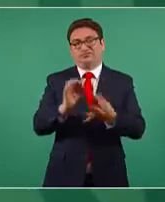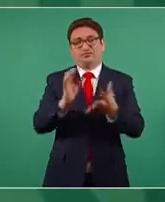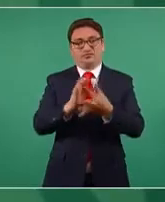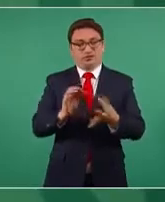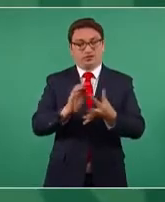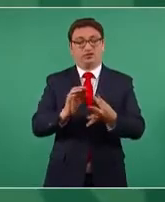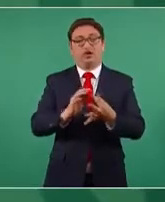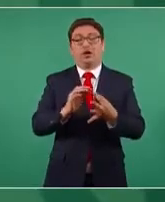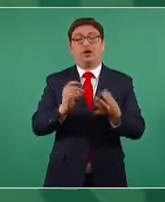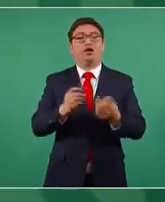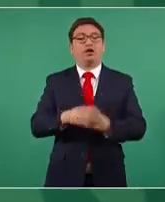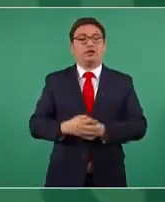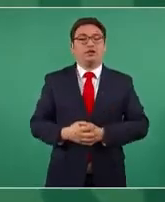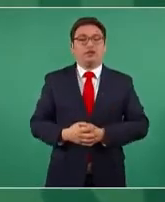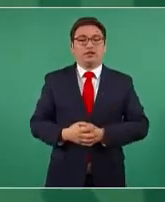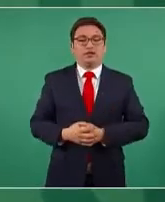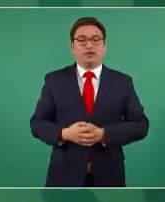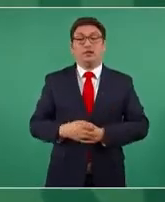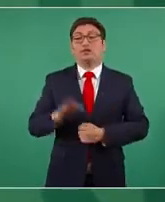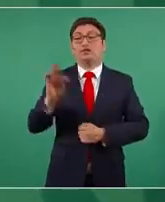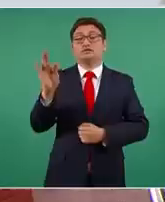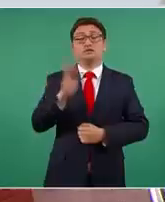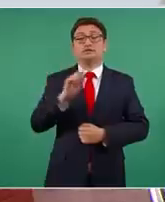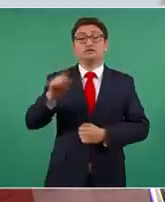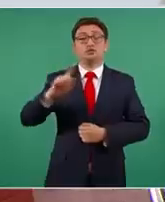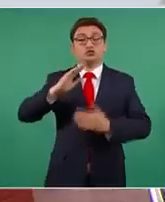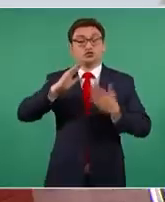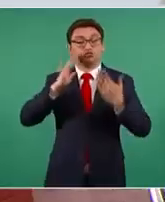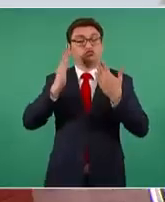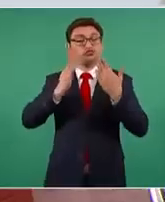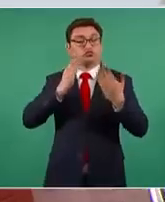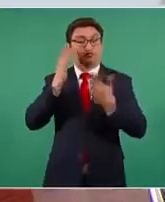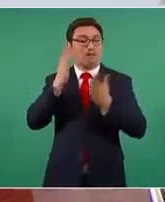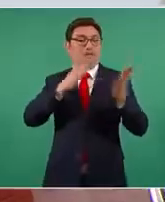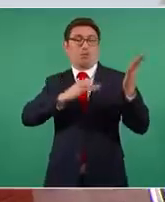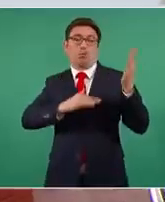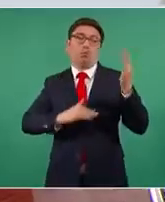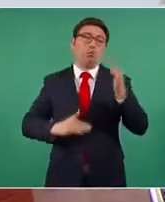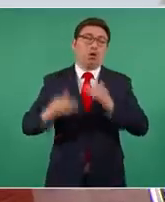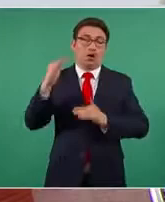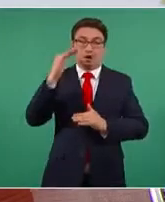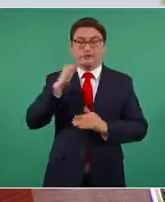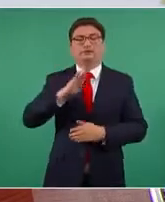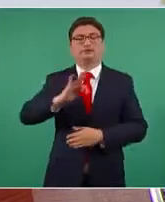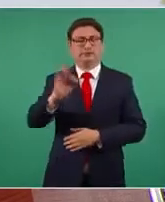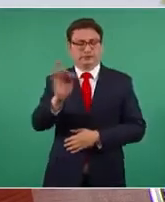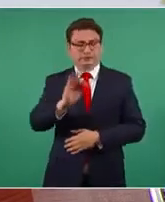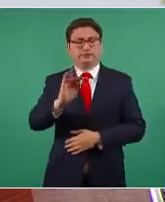pueden tener grados académicos del más alto nivel